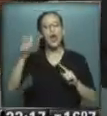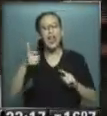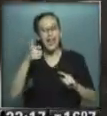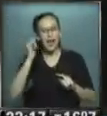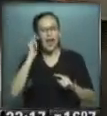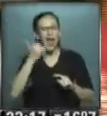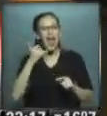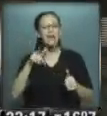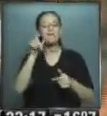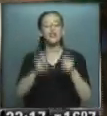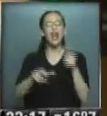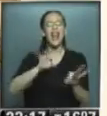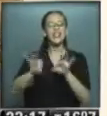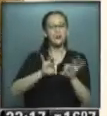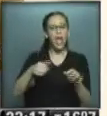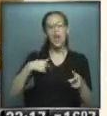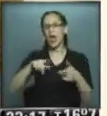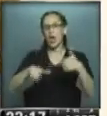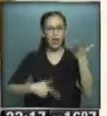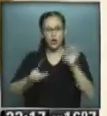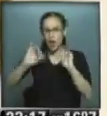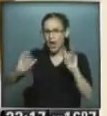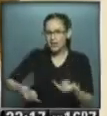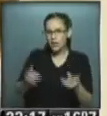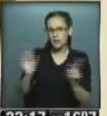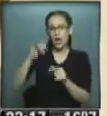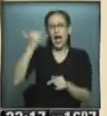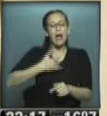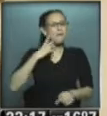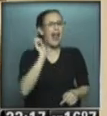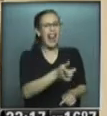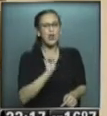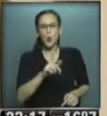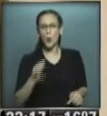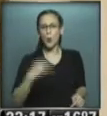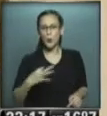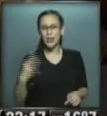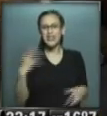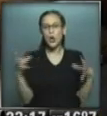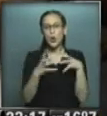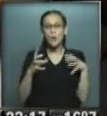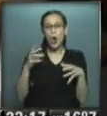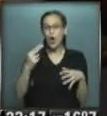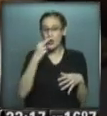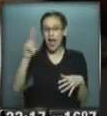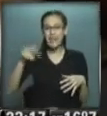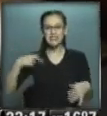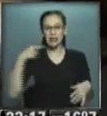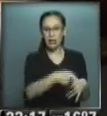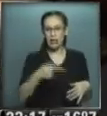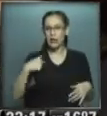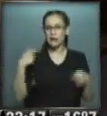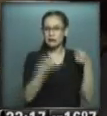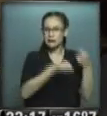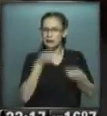las identidades trans en Rusia, poniendo en peligro incluso su vida porque grupos neonazis están atacando y asesinando